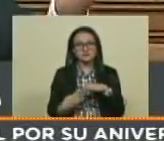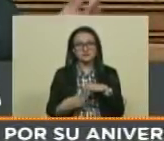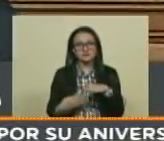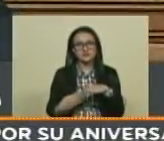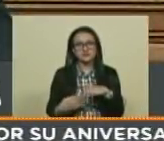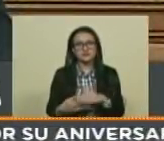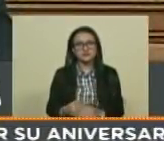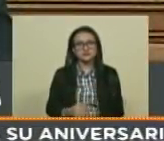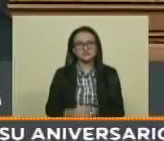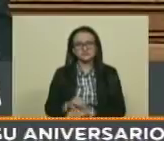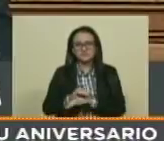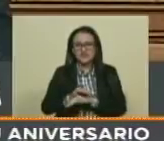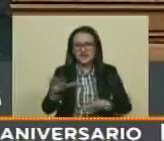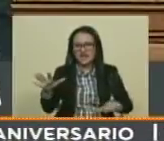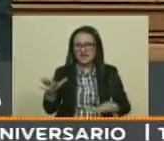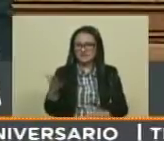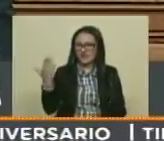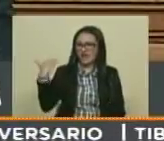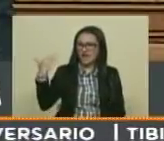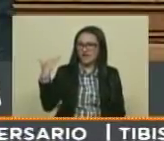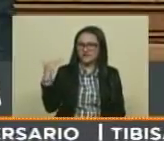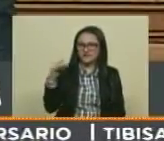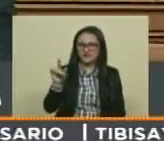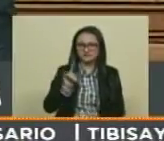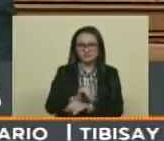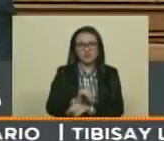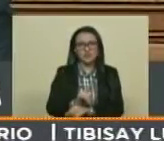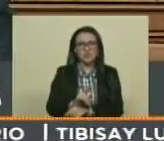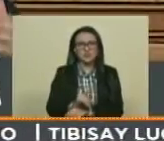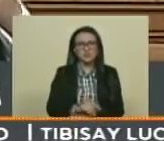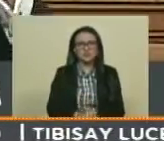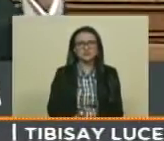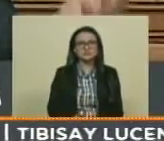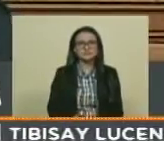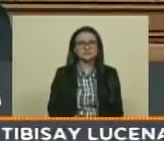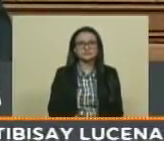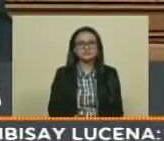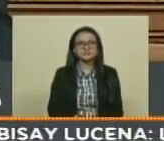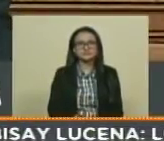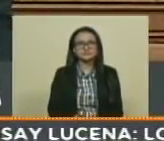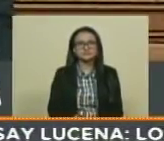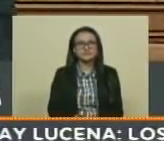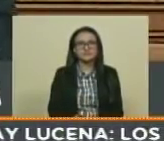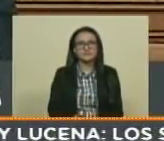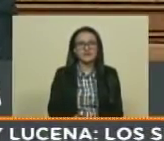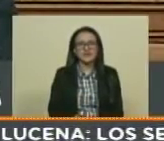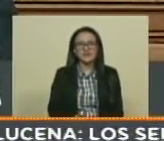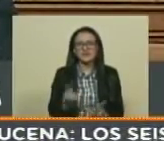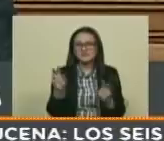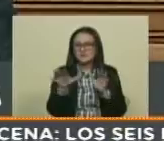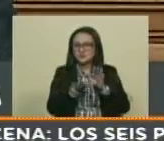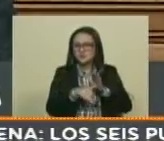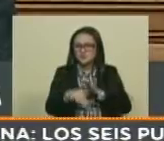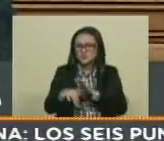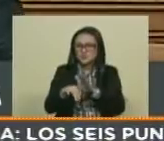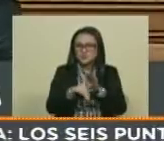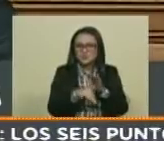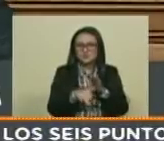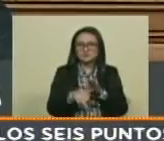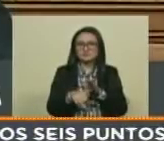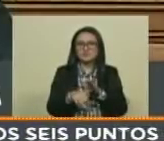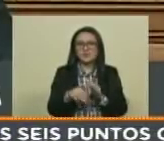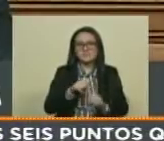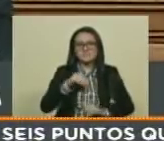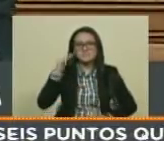Esos graves delitos que se vieron en la Cuarta República. Los grandes casos terribles de corrupción de la llamada chatarra militar. ¿A